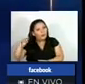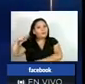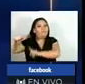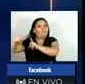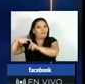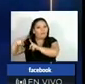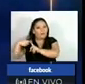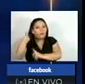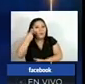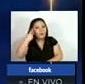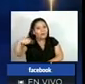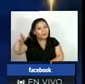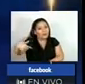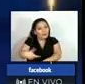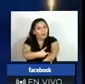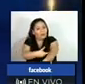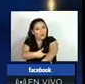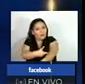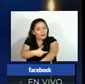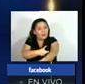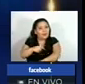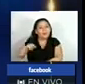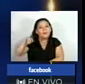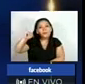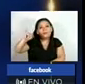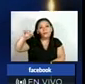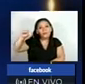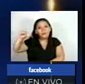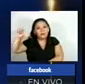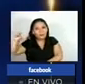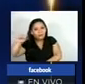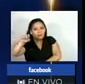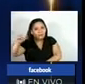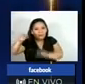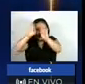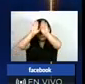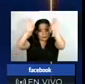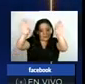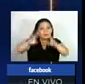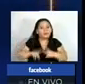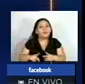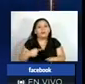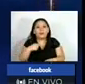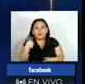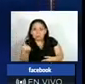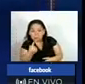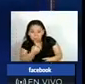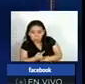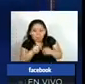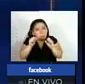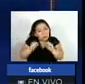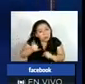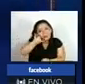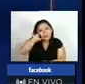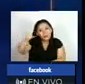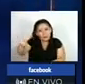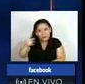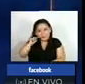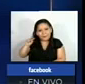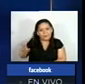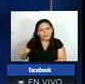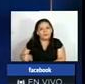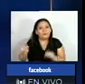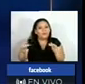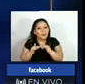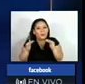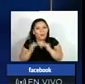Ella está en el Hospital General del Instituto Salvadoreño del Seguro Social. Y los donantes pueden llamar a los siguientes números telefónicos.